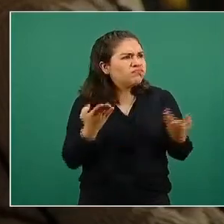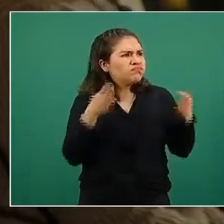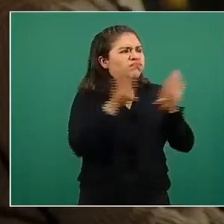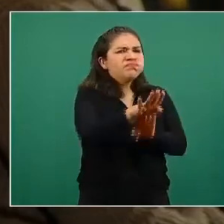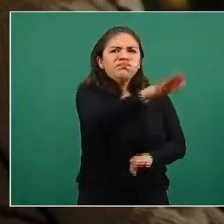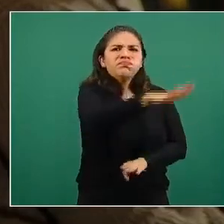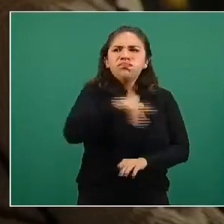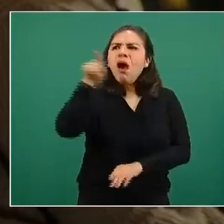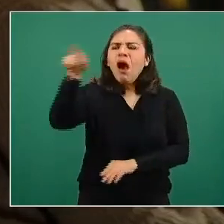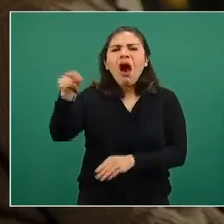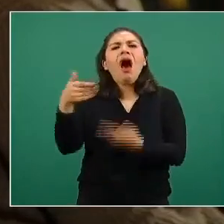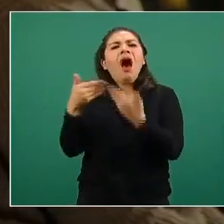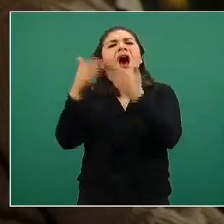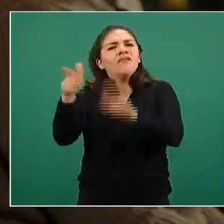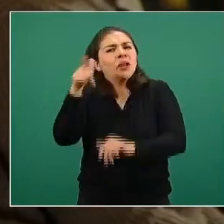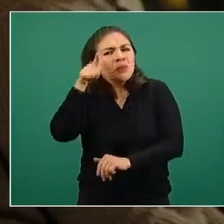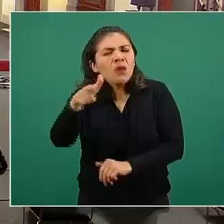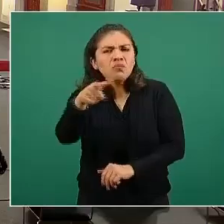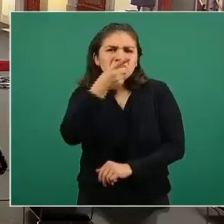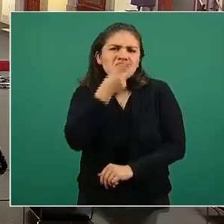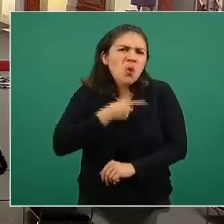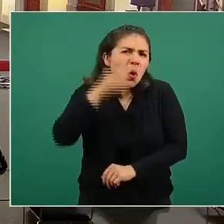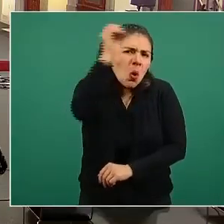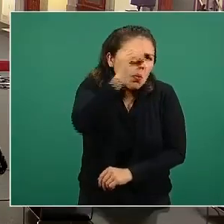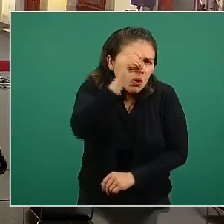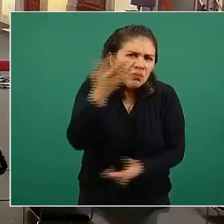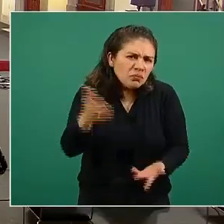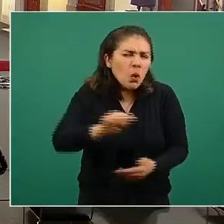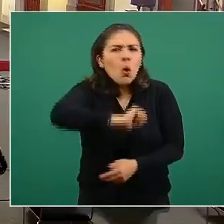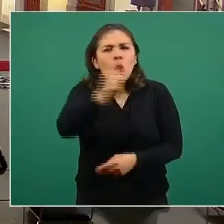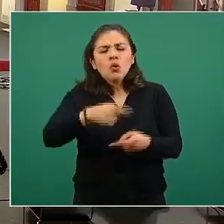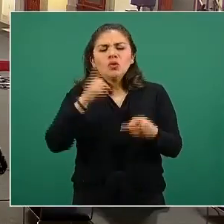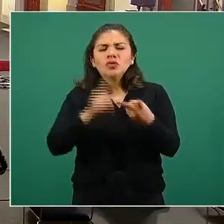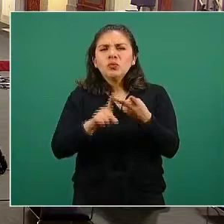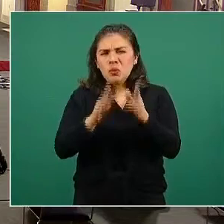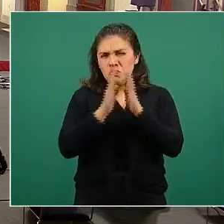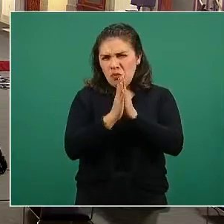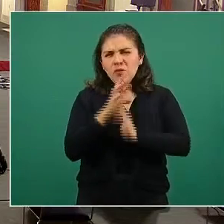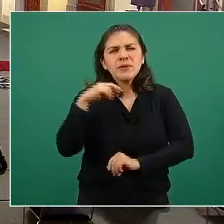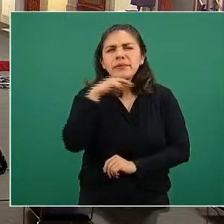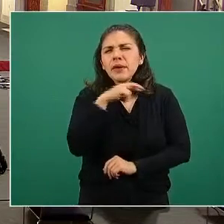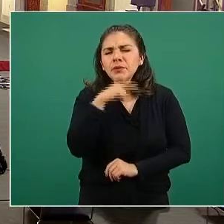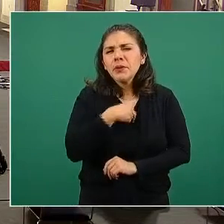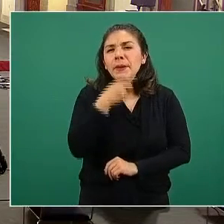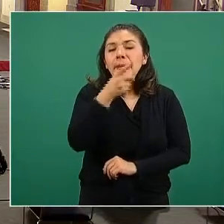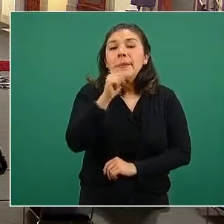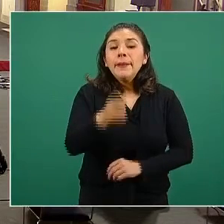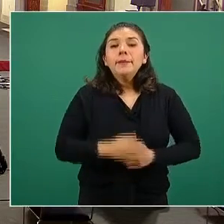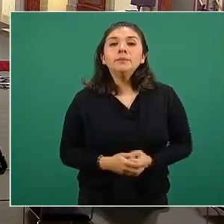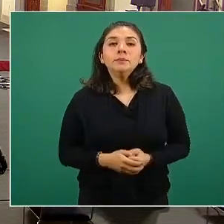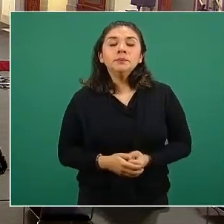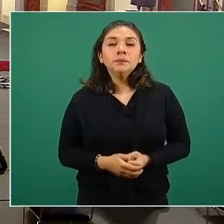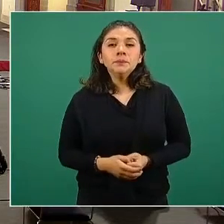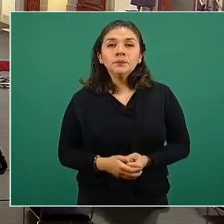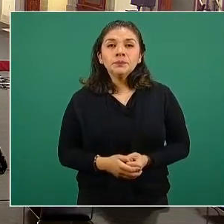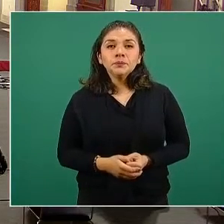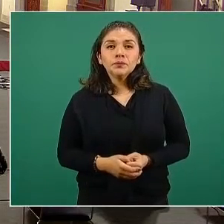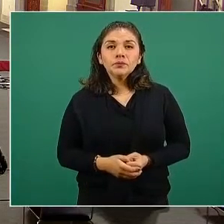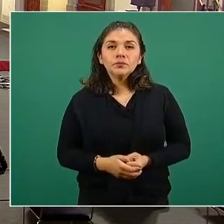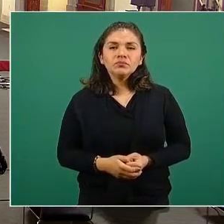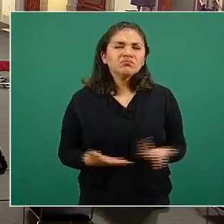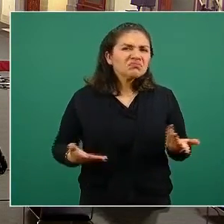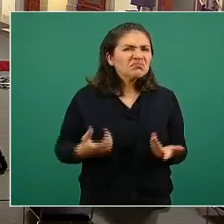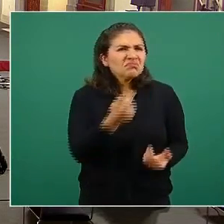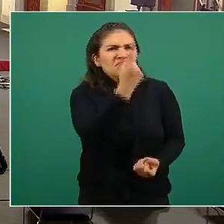cerrados. Si me puede dar su opinión. Y una segunda rapidísimo, si me permite, esta cuestión que ha levantado